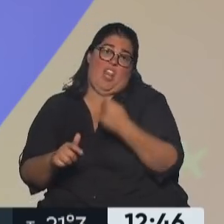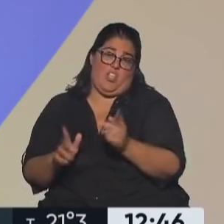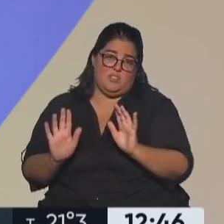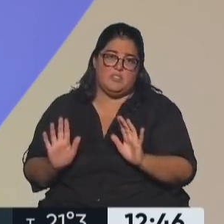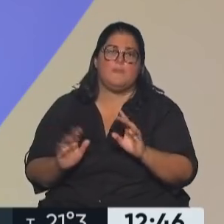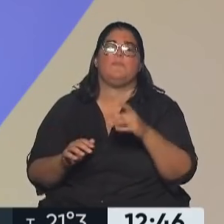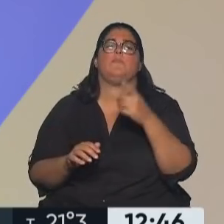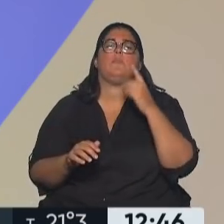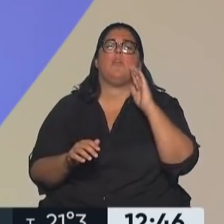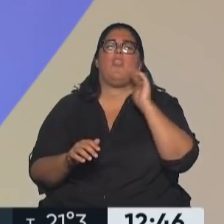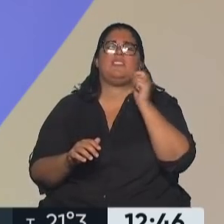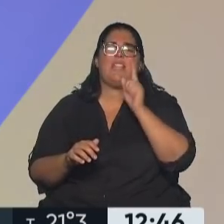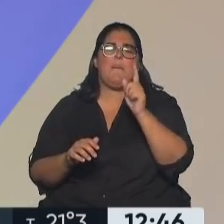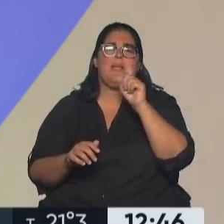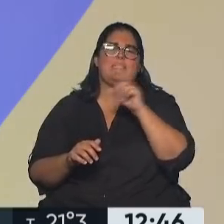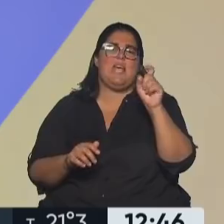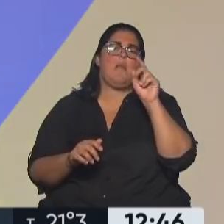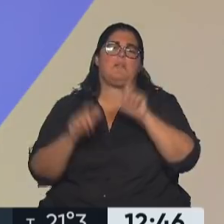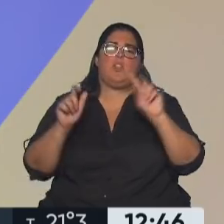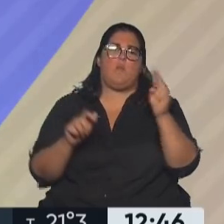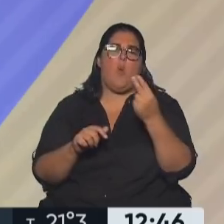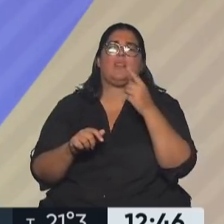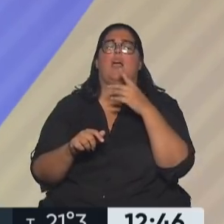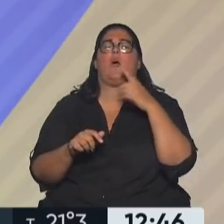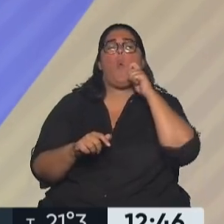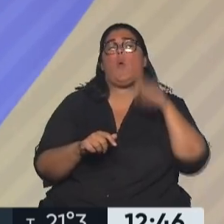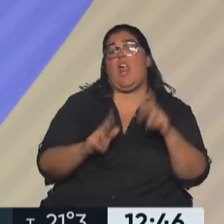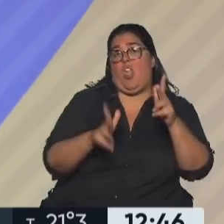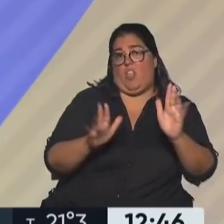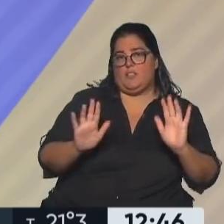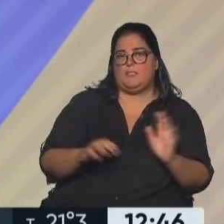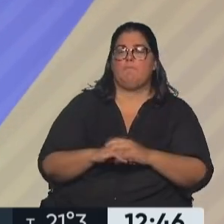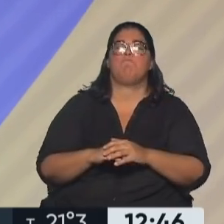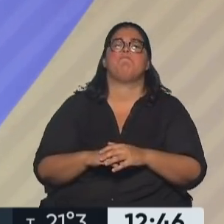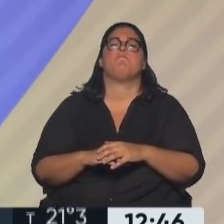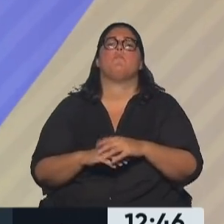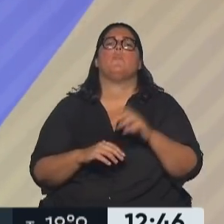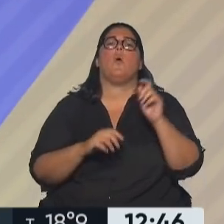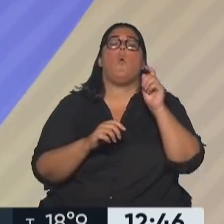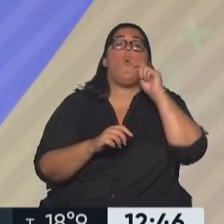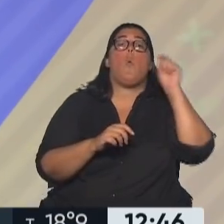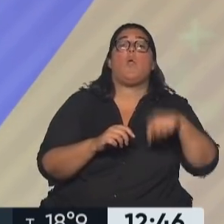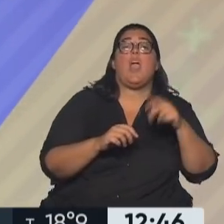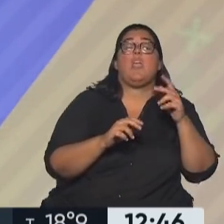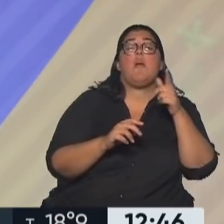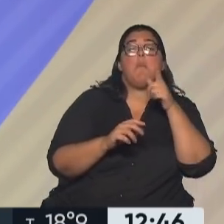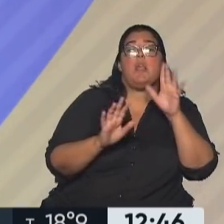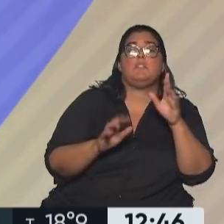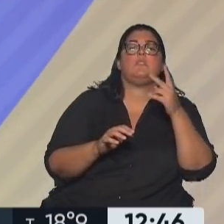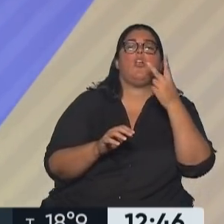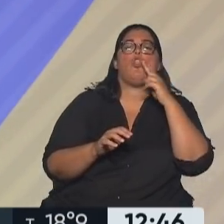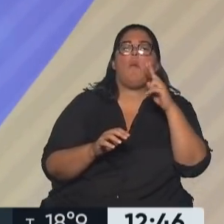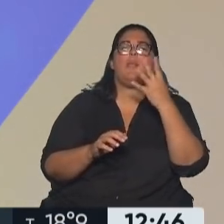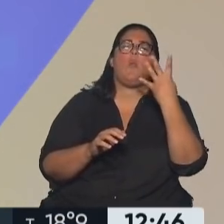muertos según el gobierno de Ucrania. ¿Qué pasa con los ucranianos? Bueno, según Estados Unidos, tuvo más de